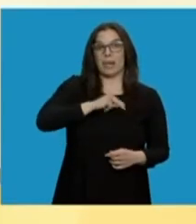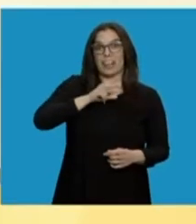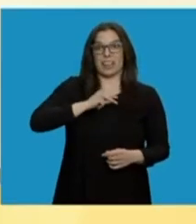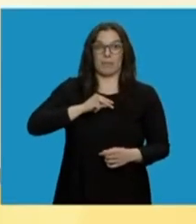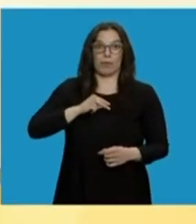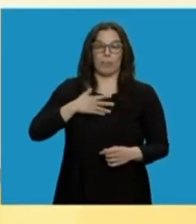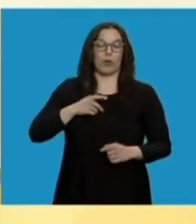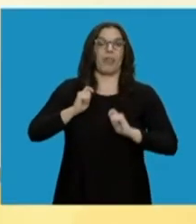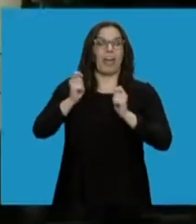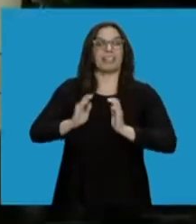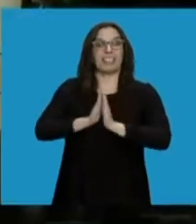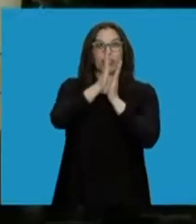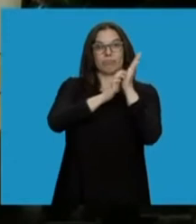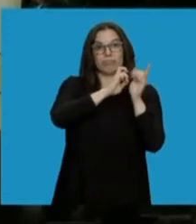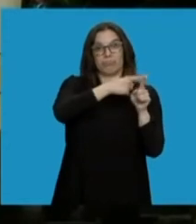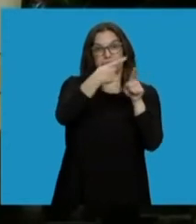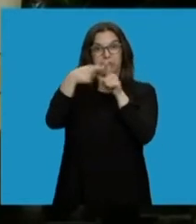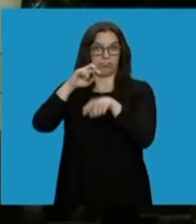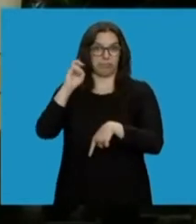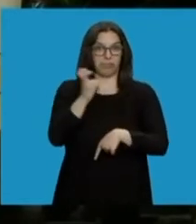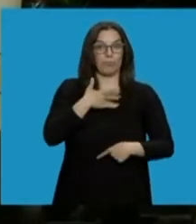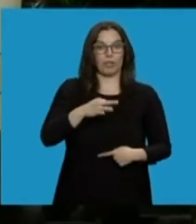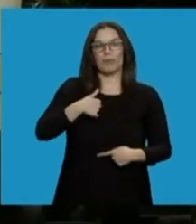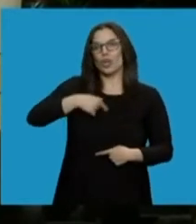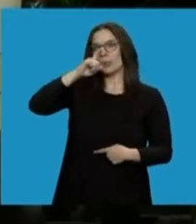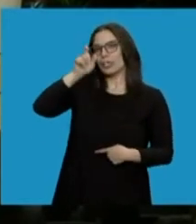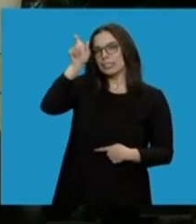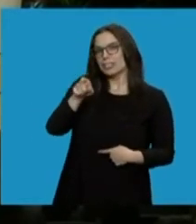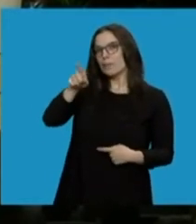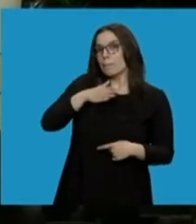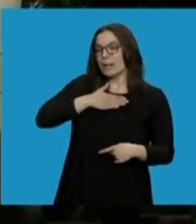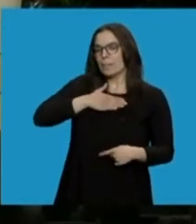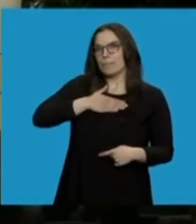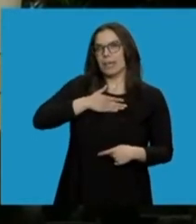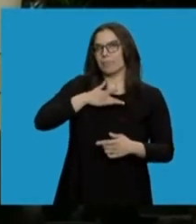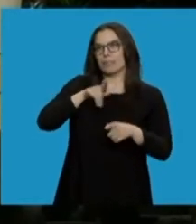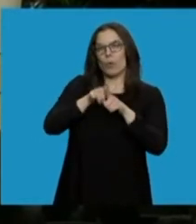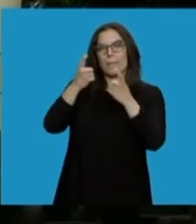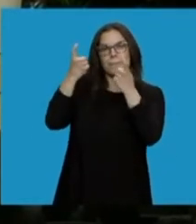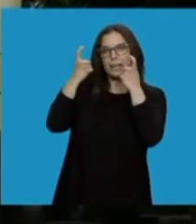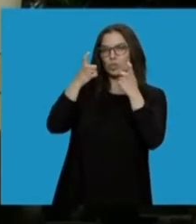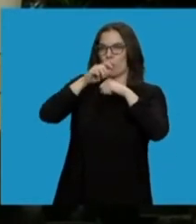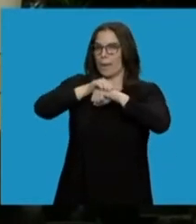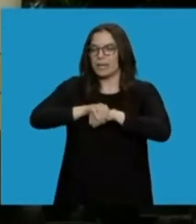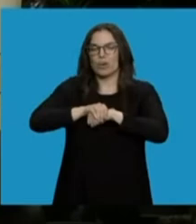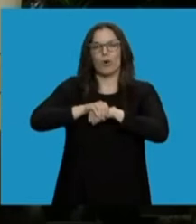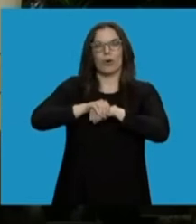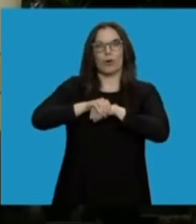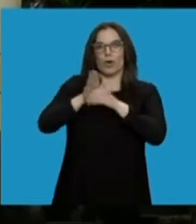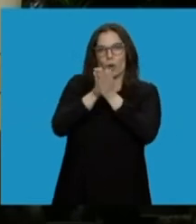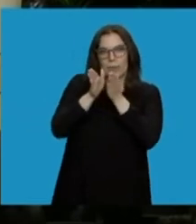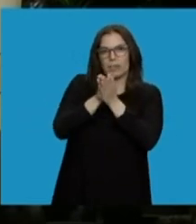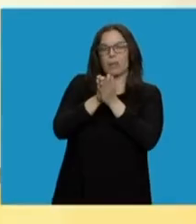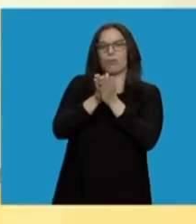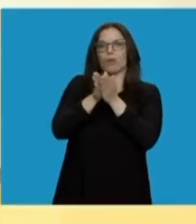pero en este caso yo tengo el recuerdo del padre Gago, que para mí fue un maestro, un amigo, un